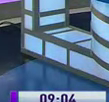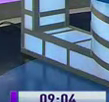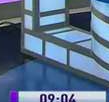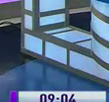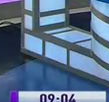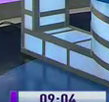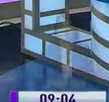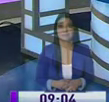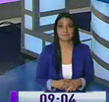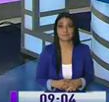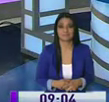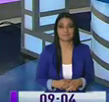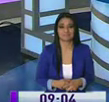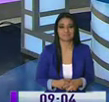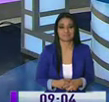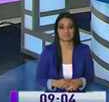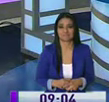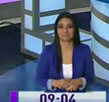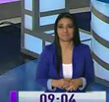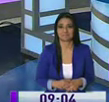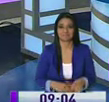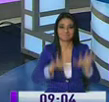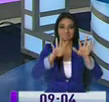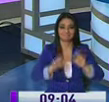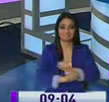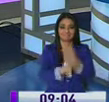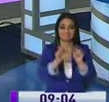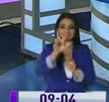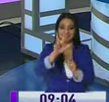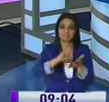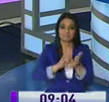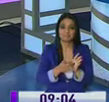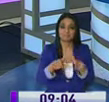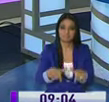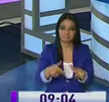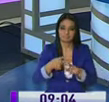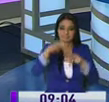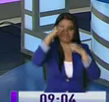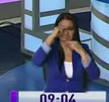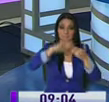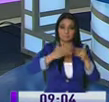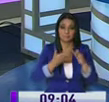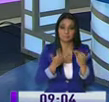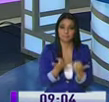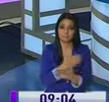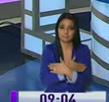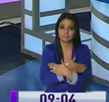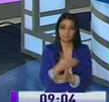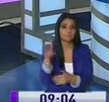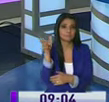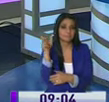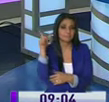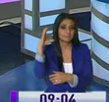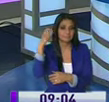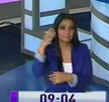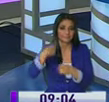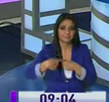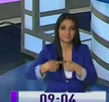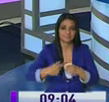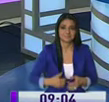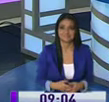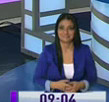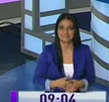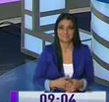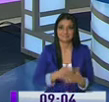son las 23 en la mañana ese es el primer noticiero de la comunidad el tiempo de saludar a radio quito la voz en vivo en la capital así es un abrazo fuerte